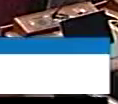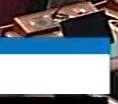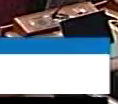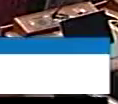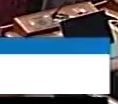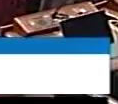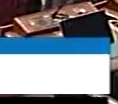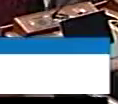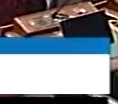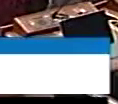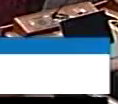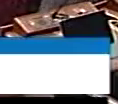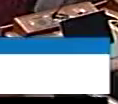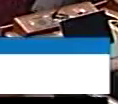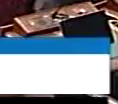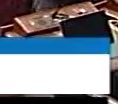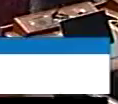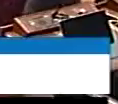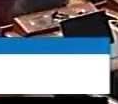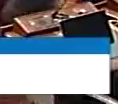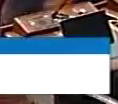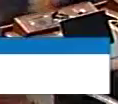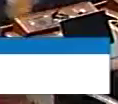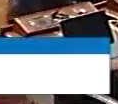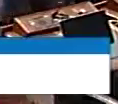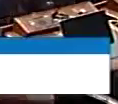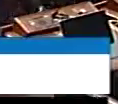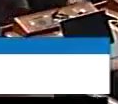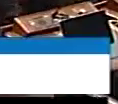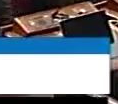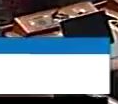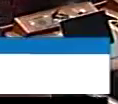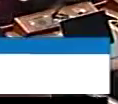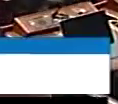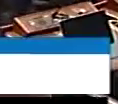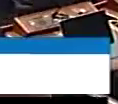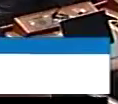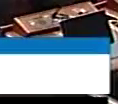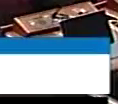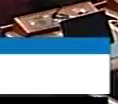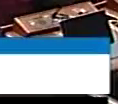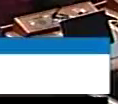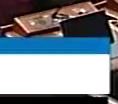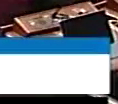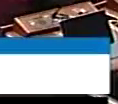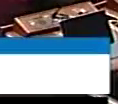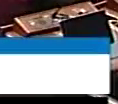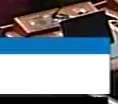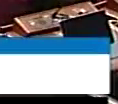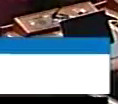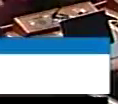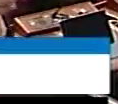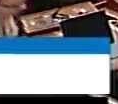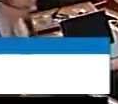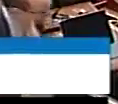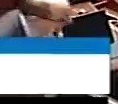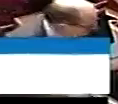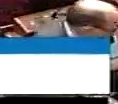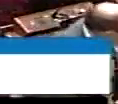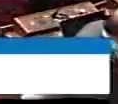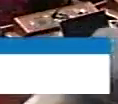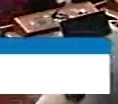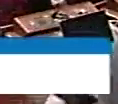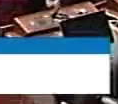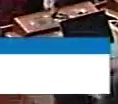los incendios forestales en la Amazonía peruana. La ministra dijo que la situación que estamos